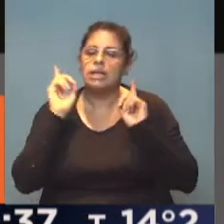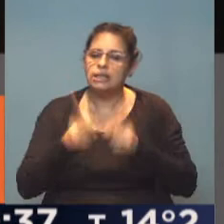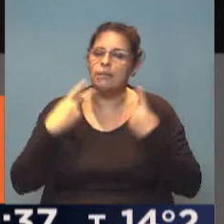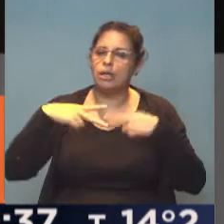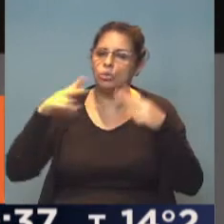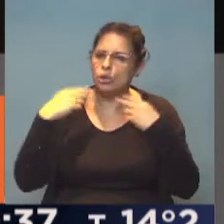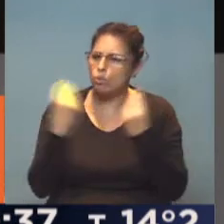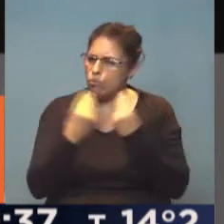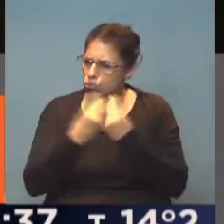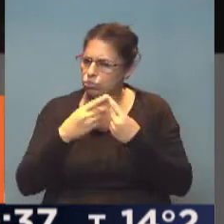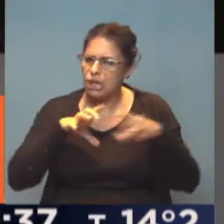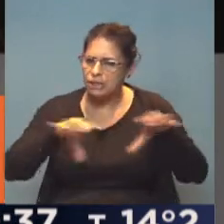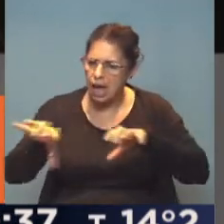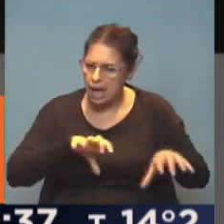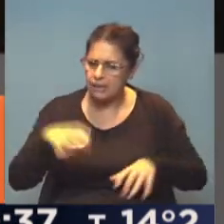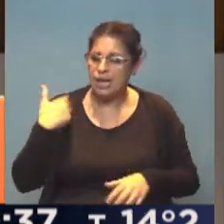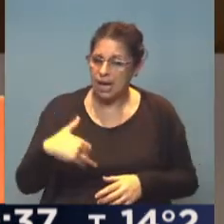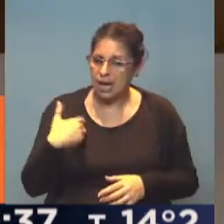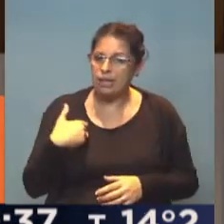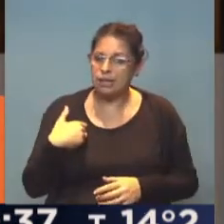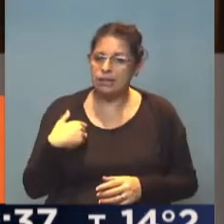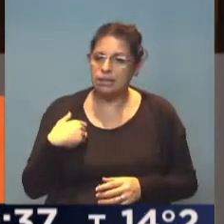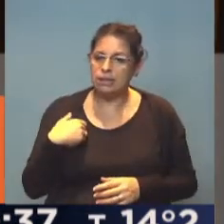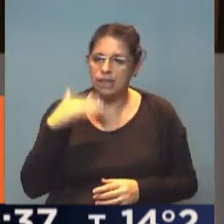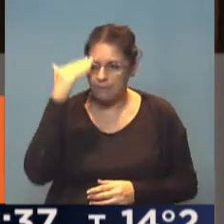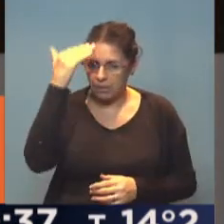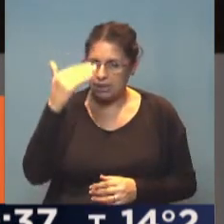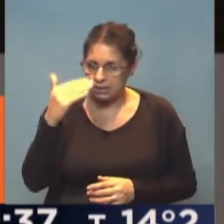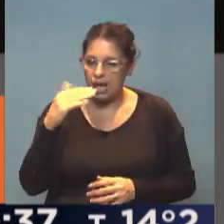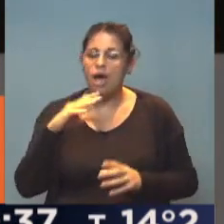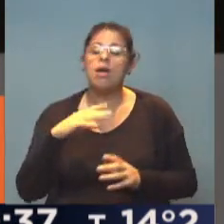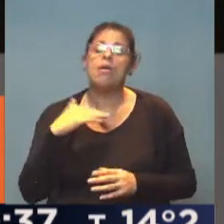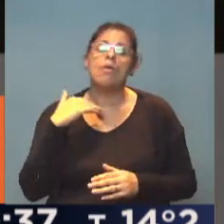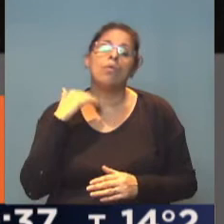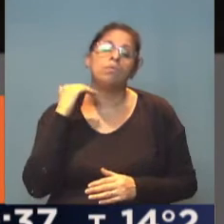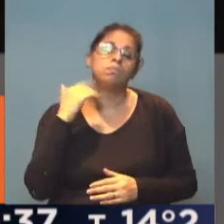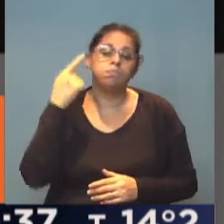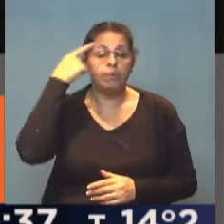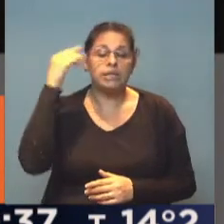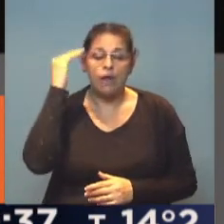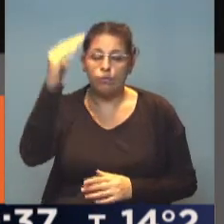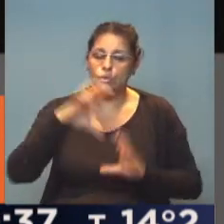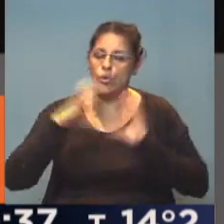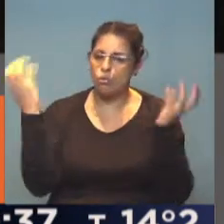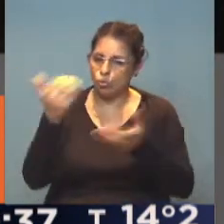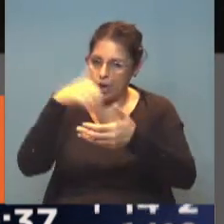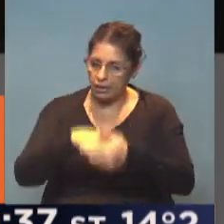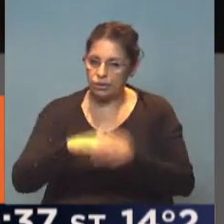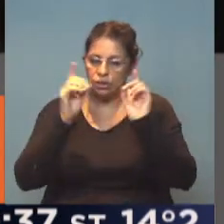hay una cantidad de áreas en las cuales Argentina se está proyectando al mundo y en una realidad mundial en la cual